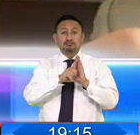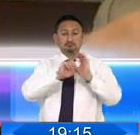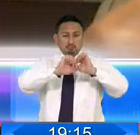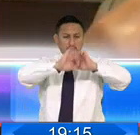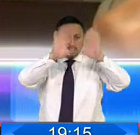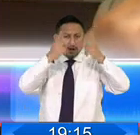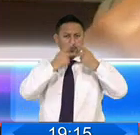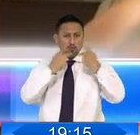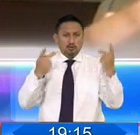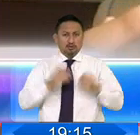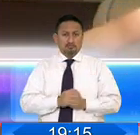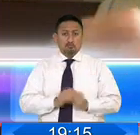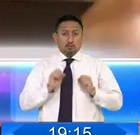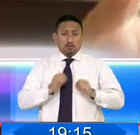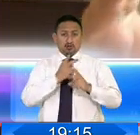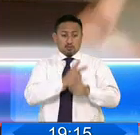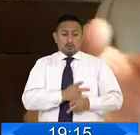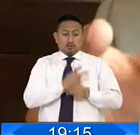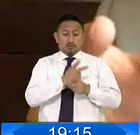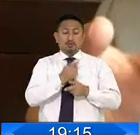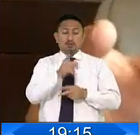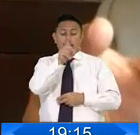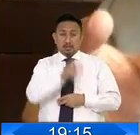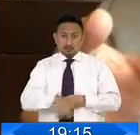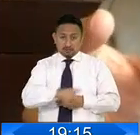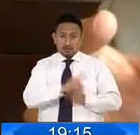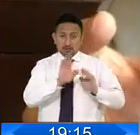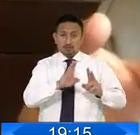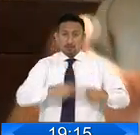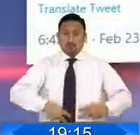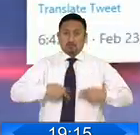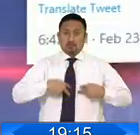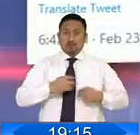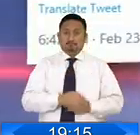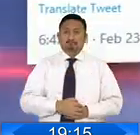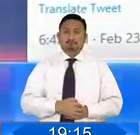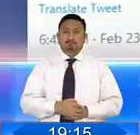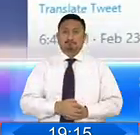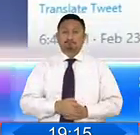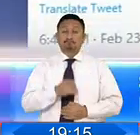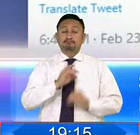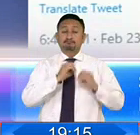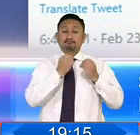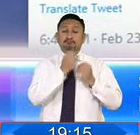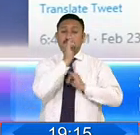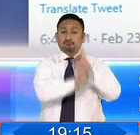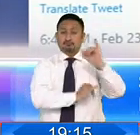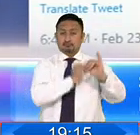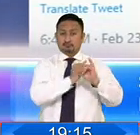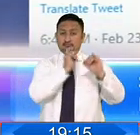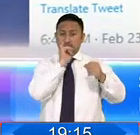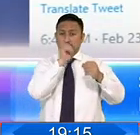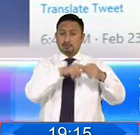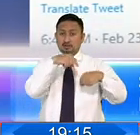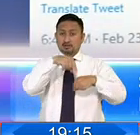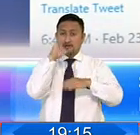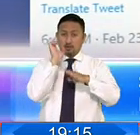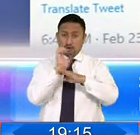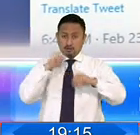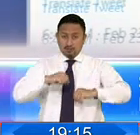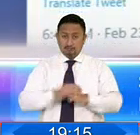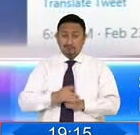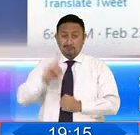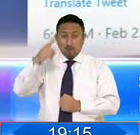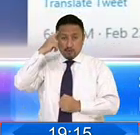claras, públicas, para precautelar la vida de los privados de la libertad. Este organismo internacional, que es vinculante con el Ecuador, instó